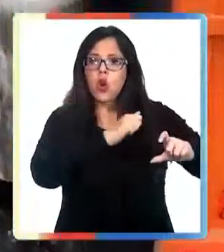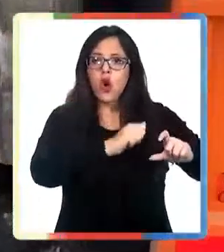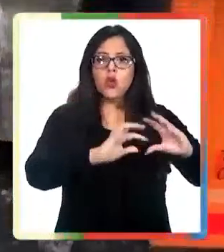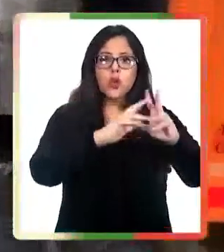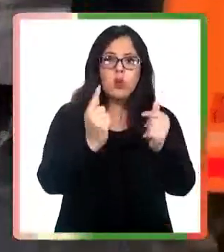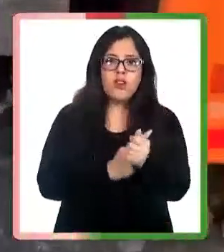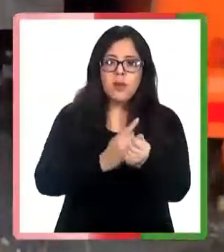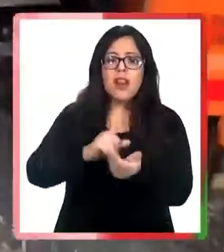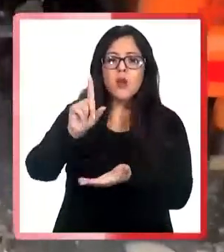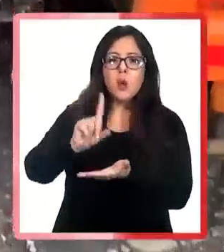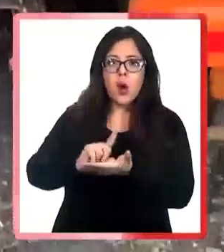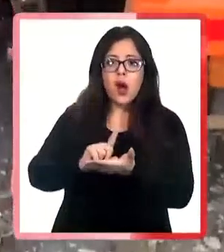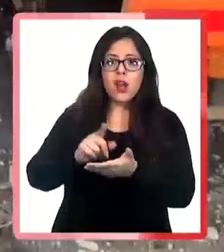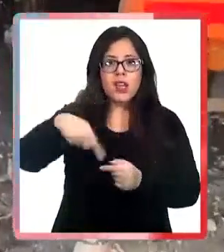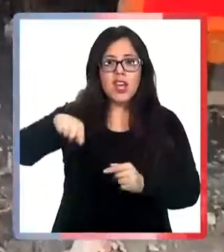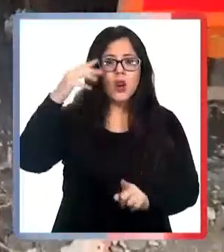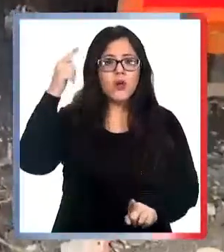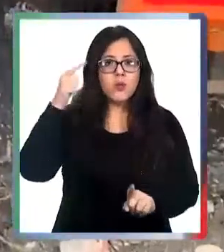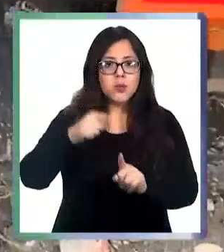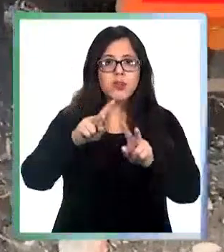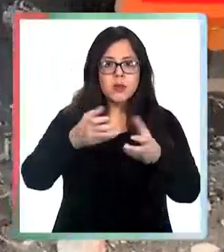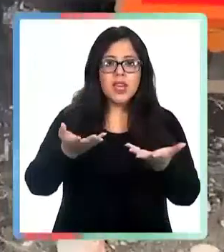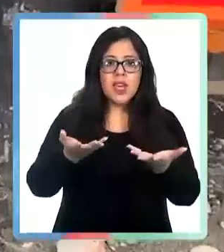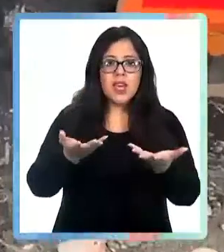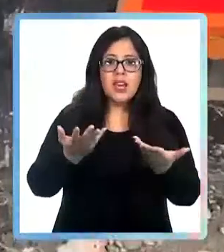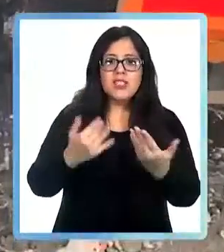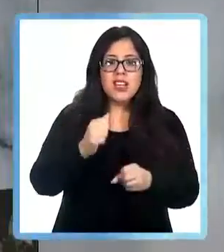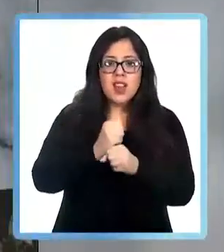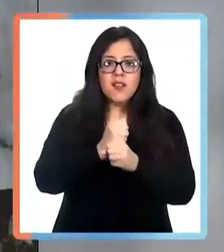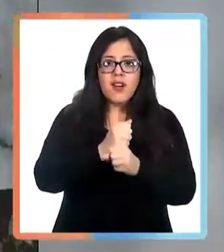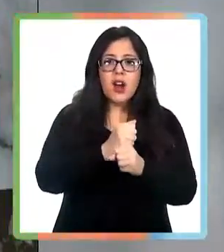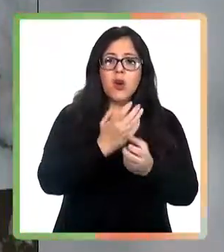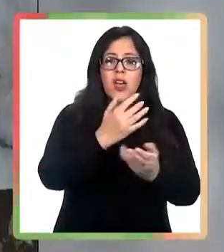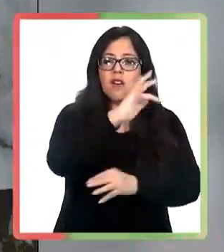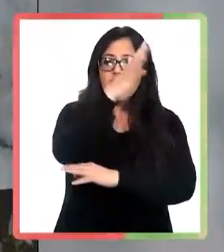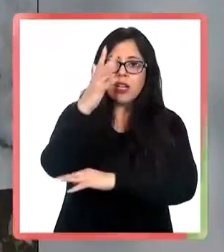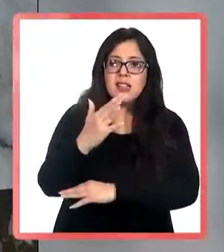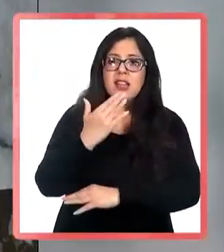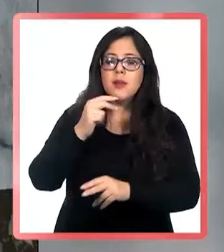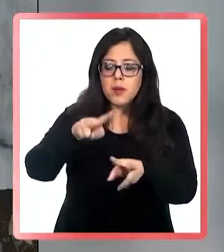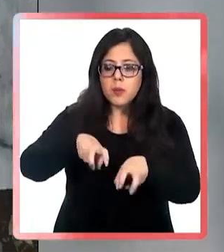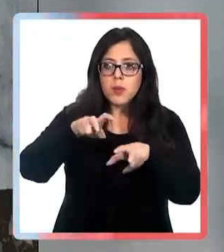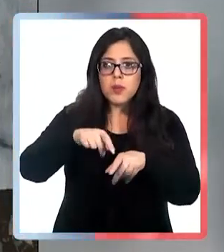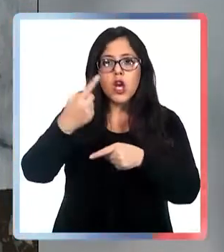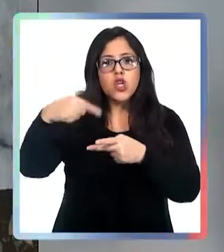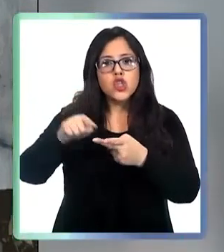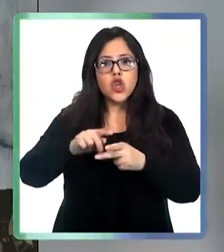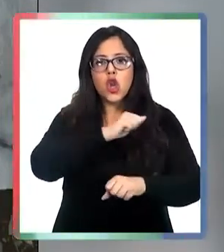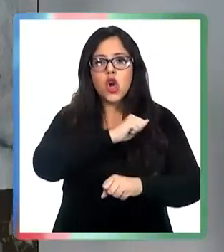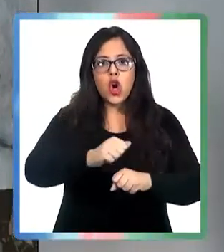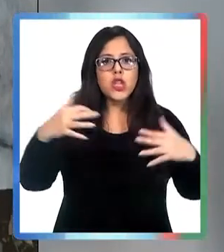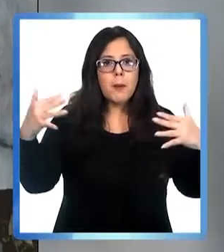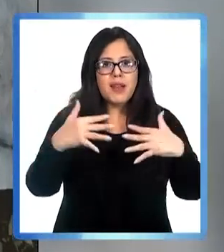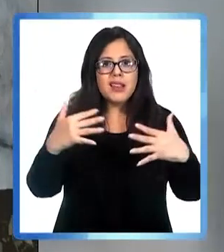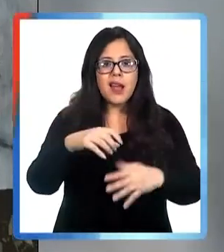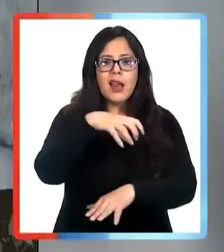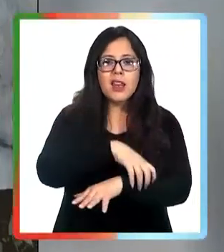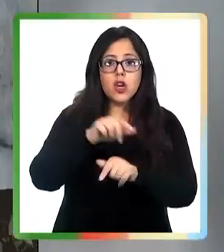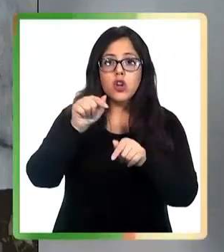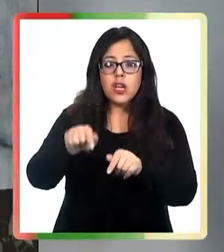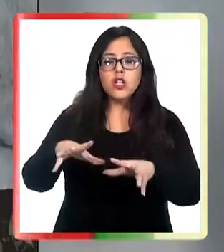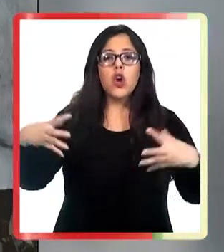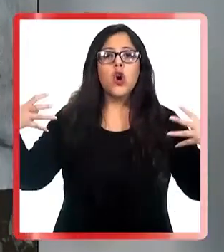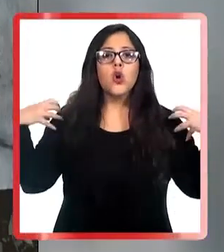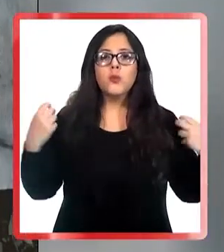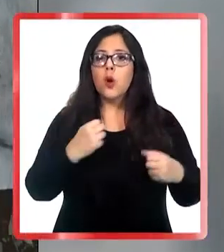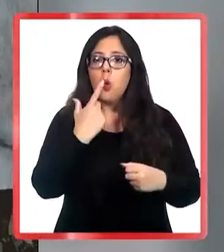una familia del sector dedicada a faenas forestales y de áridos y otro contra el despliegue militar en la región. El ataque se lo